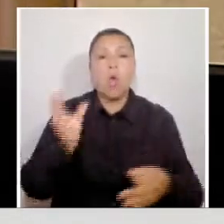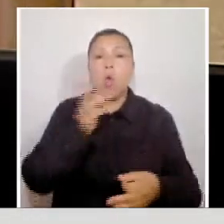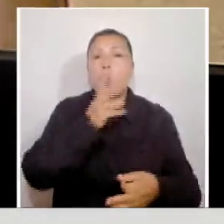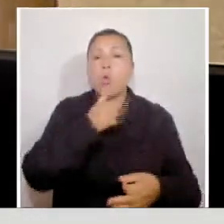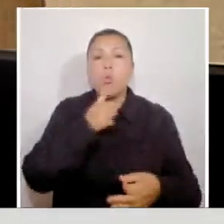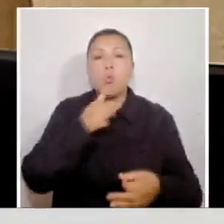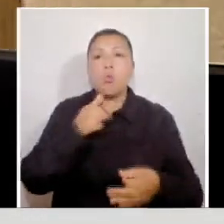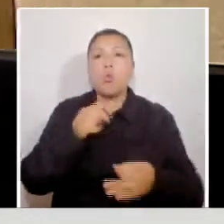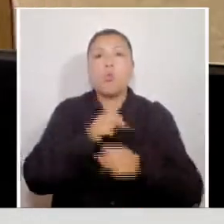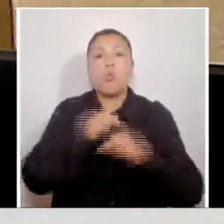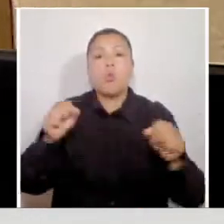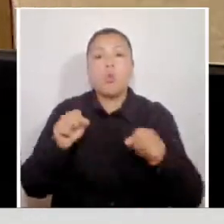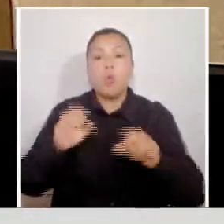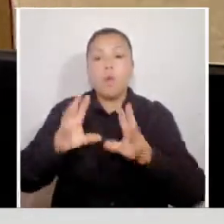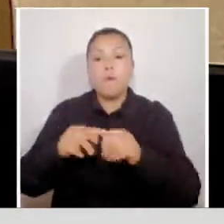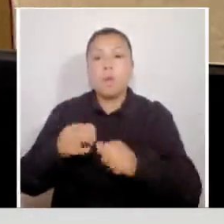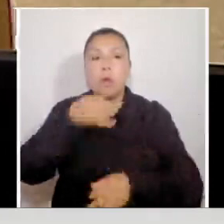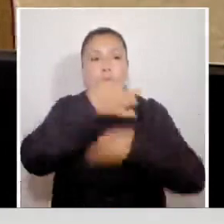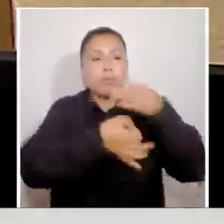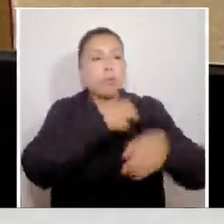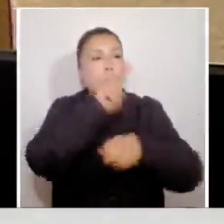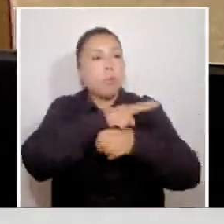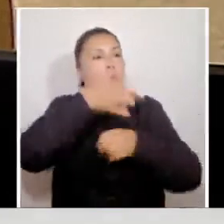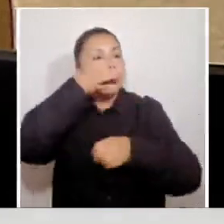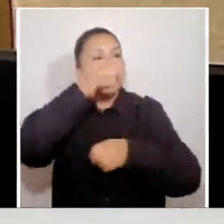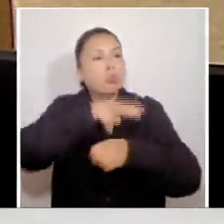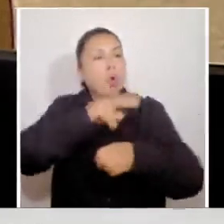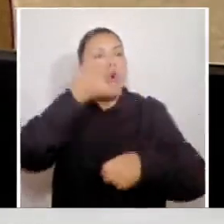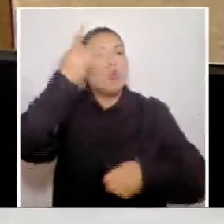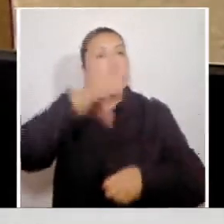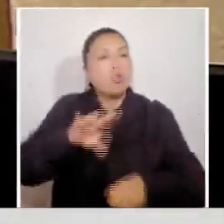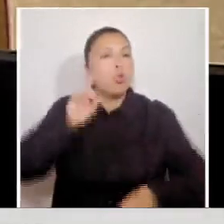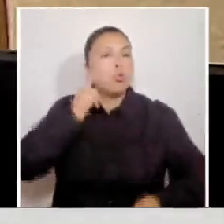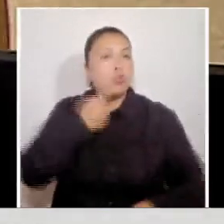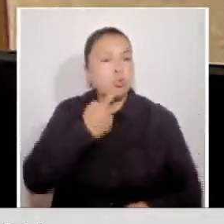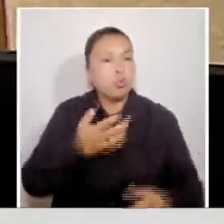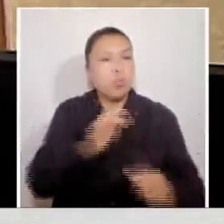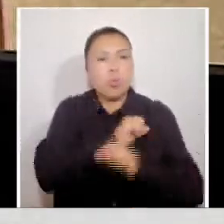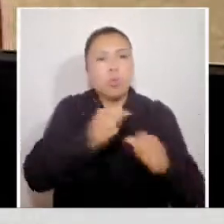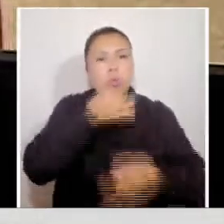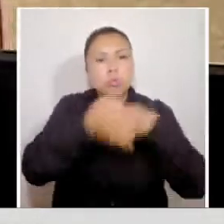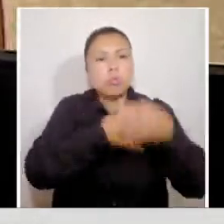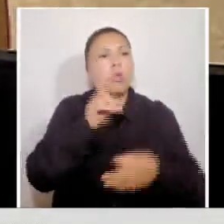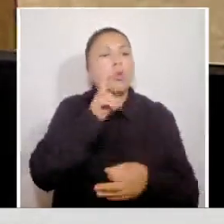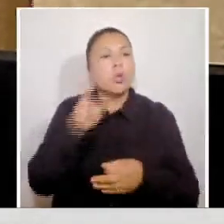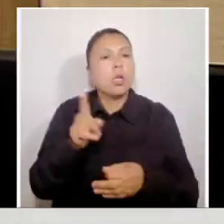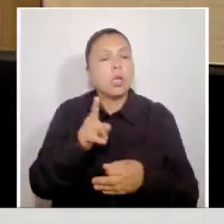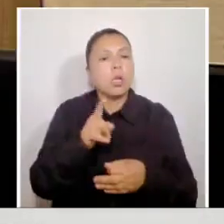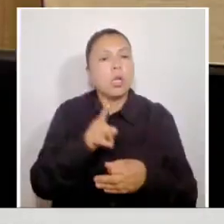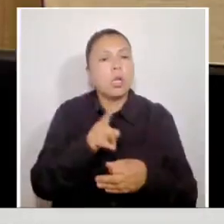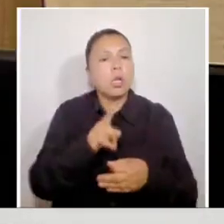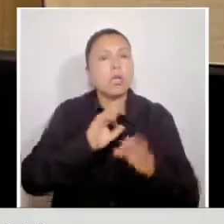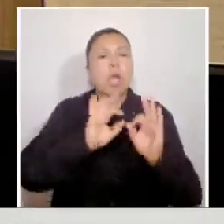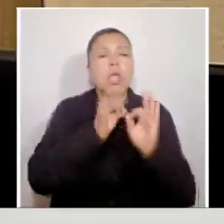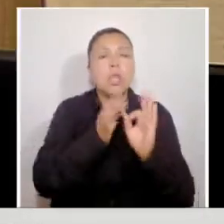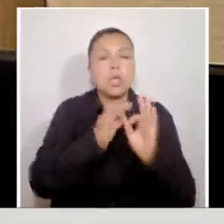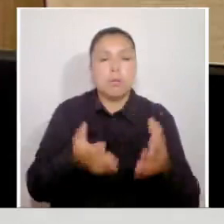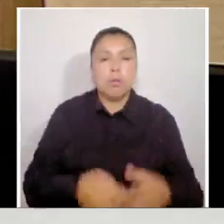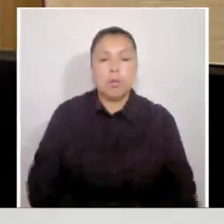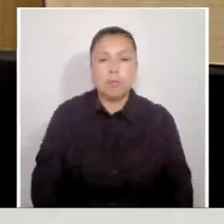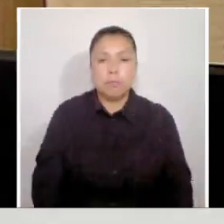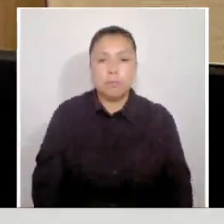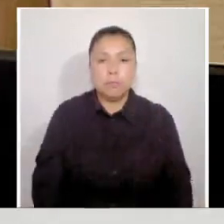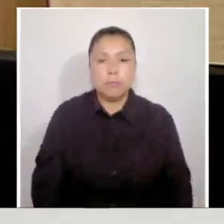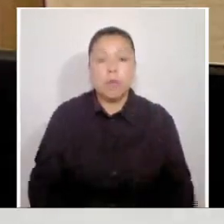familia de Camila declarar como testigos por el solo hecho de ser sordos y no contar con dichos intérpretes para